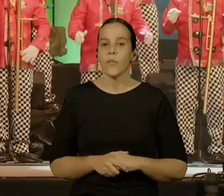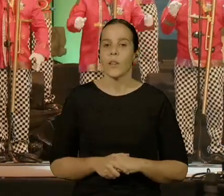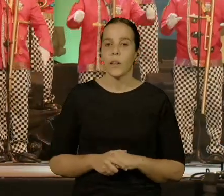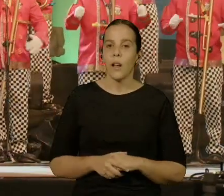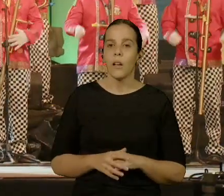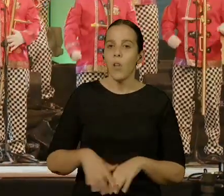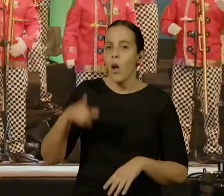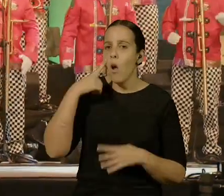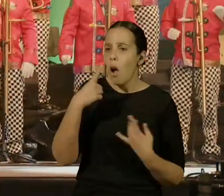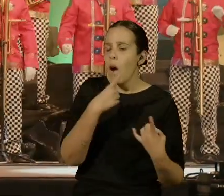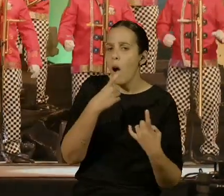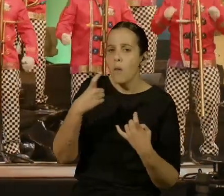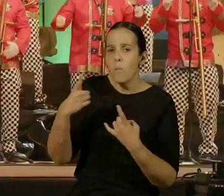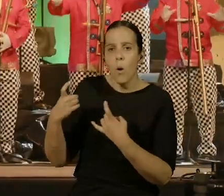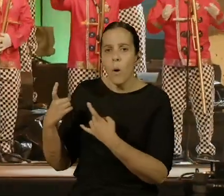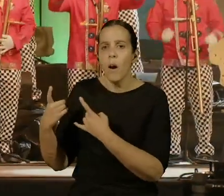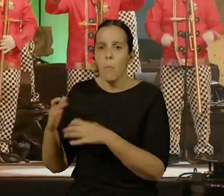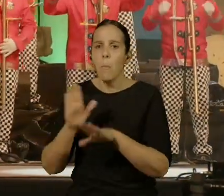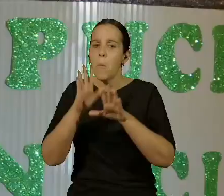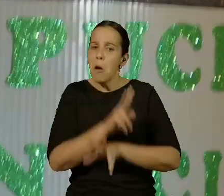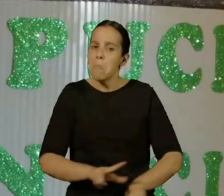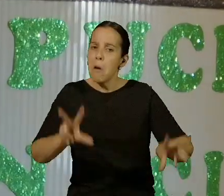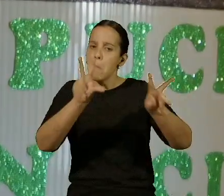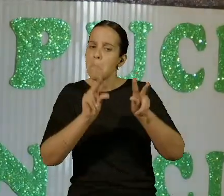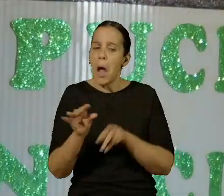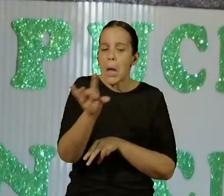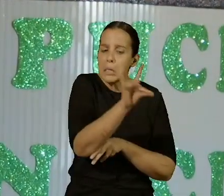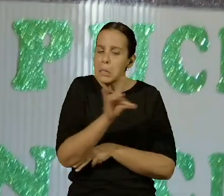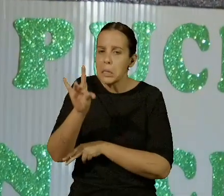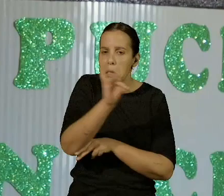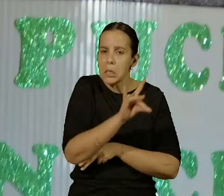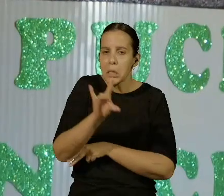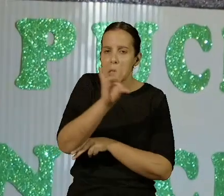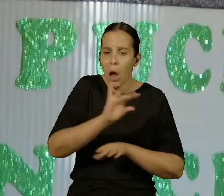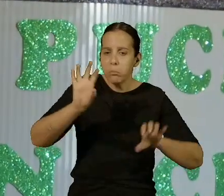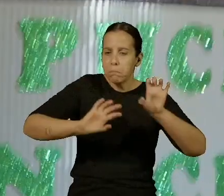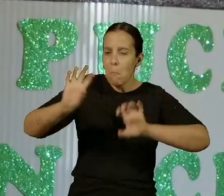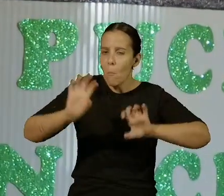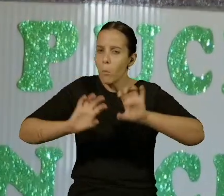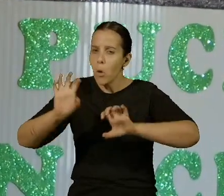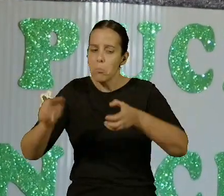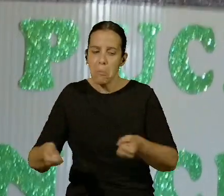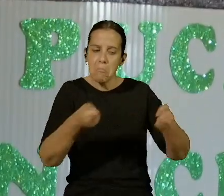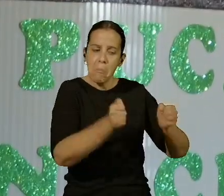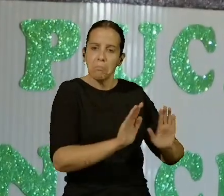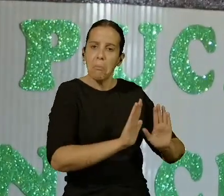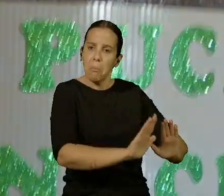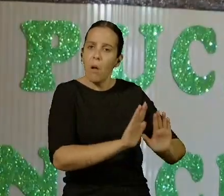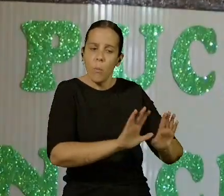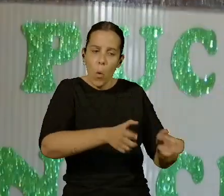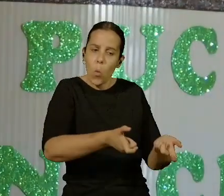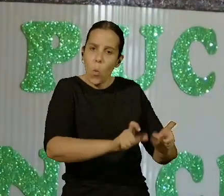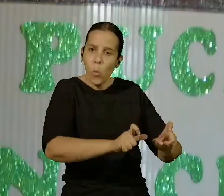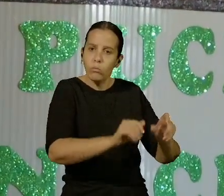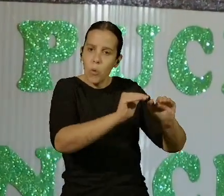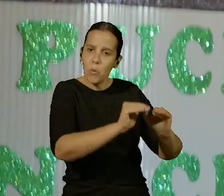Falta tranquilo, nuestro termina, un poco sal y se tienta. El fuego de boba, lo